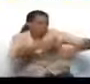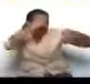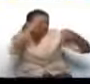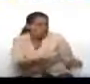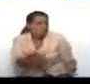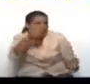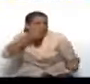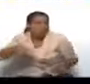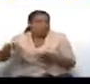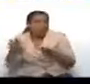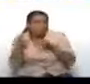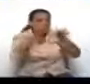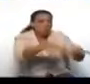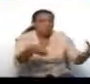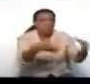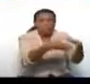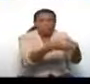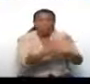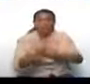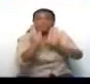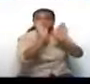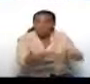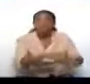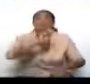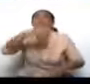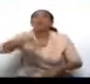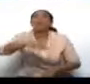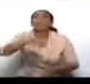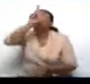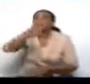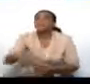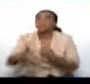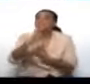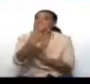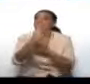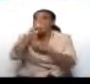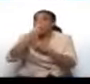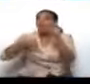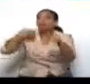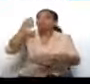pueblo? ¿Dónde está Guaidó? 5 años después,